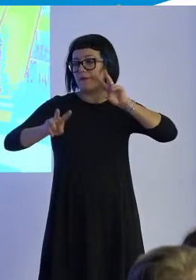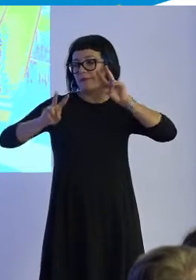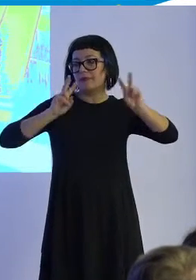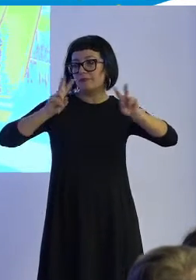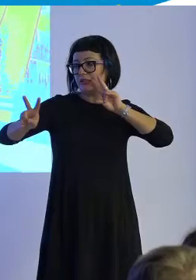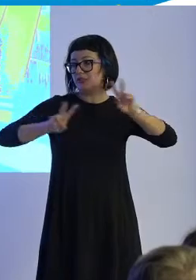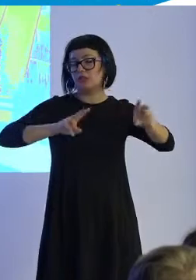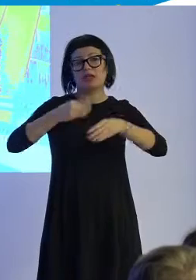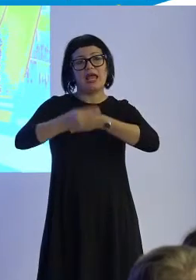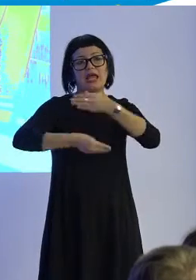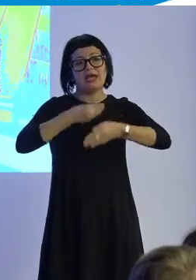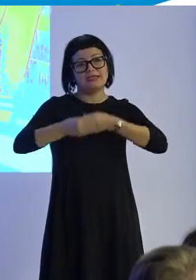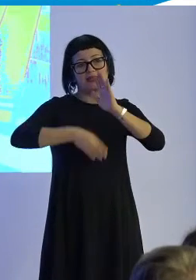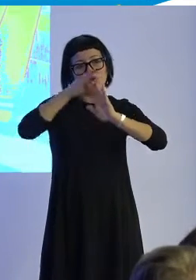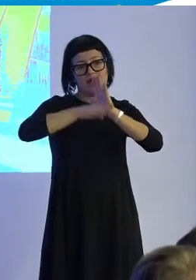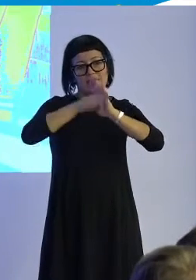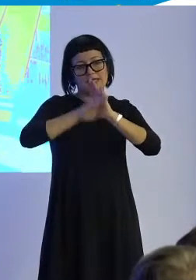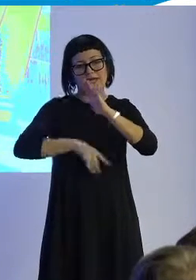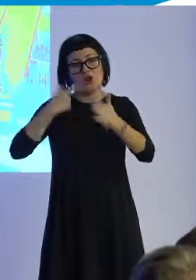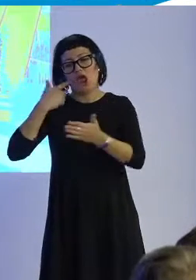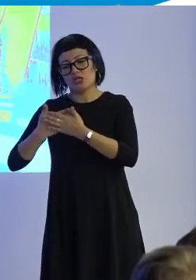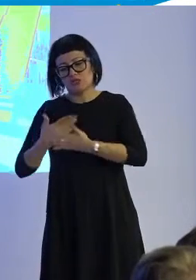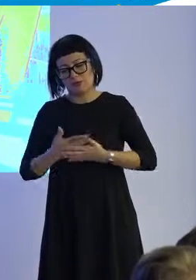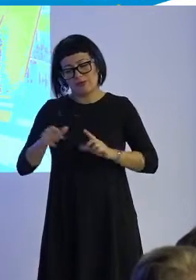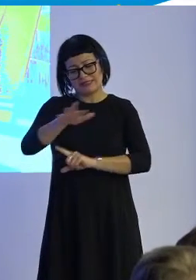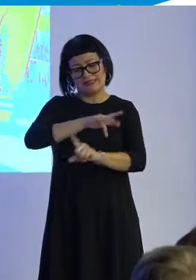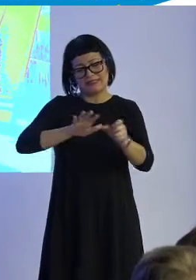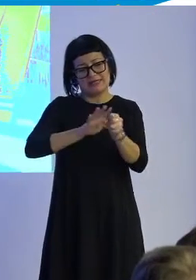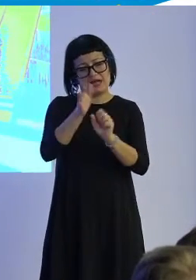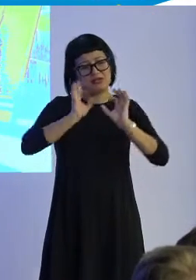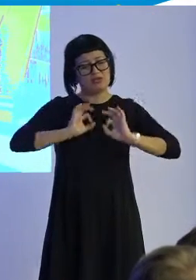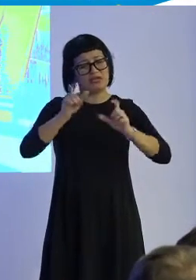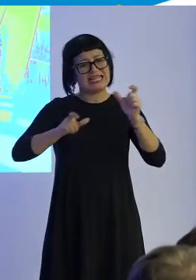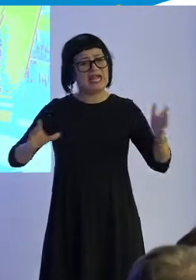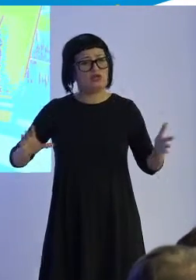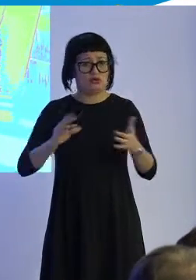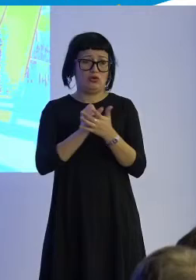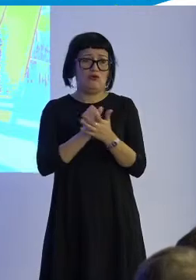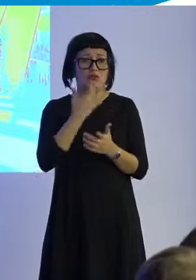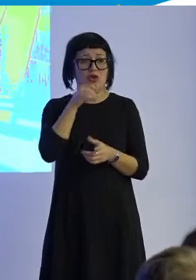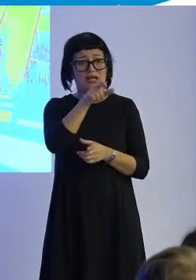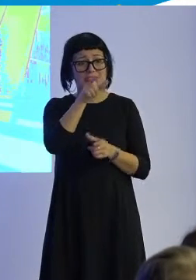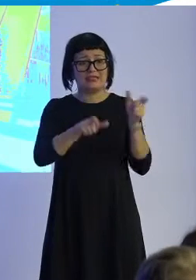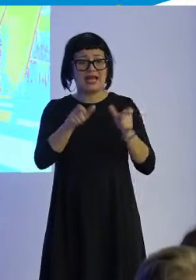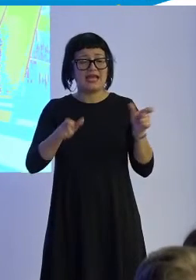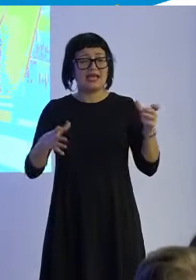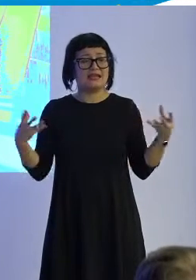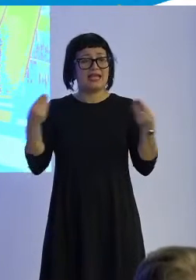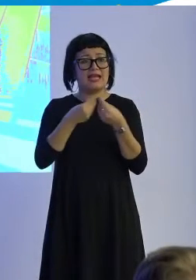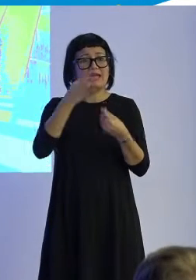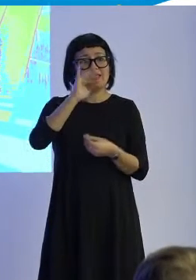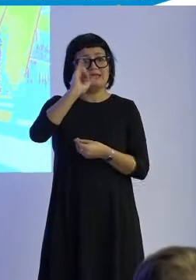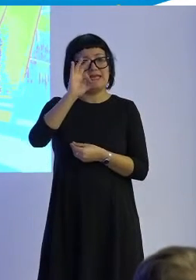desplegando pilotos, desplegando aplicaciones ya en este entorno. Todo el mundo. Estos son la gente de ThyssenKrupp para trabajar